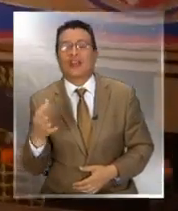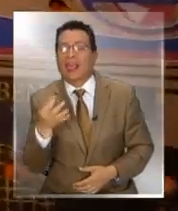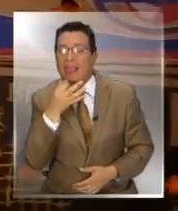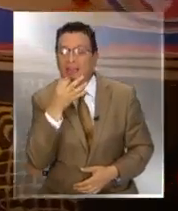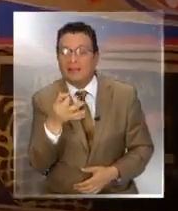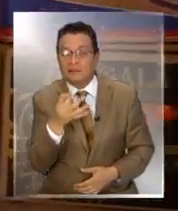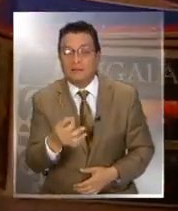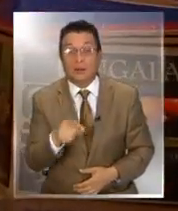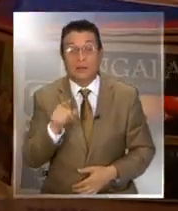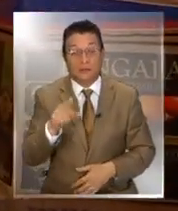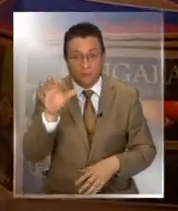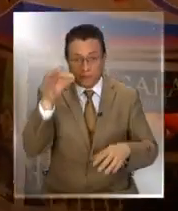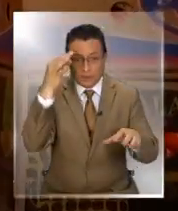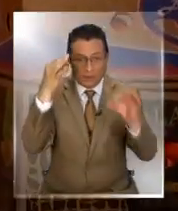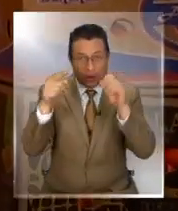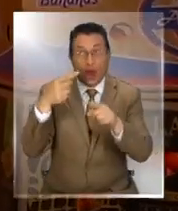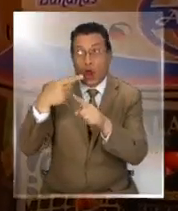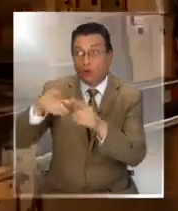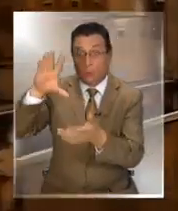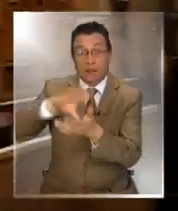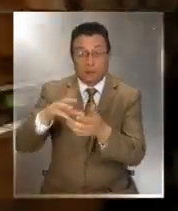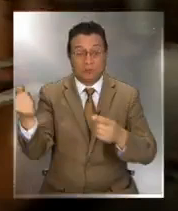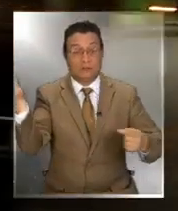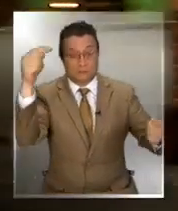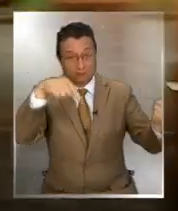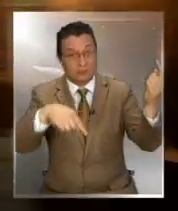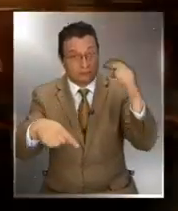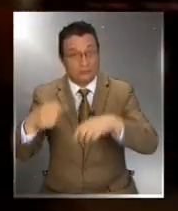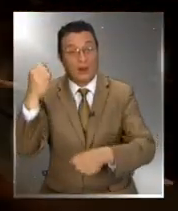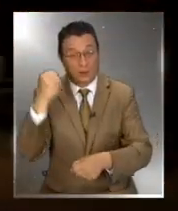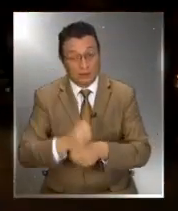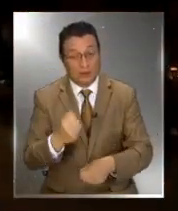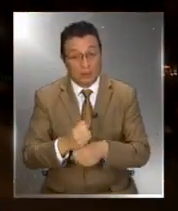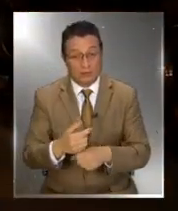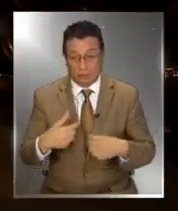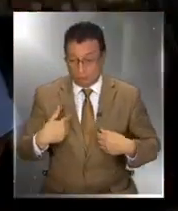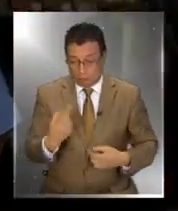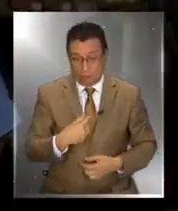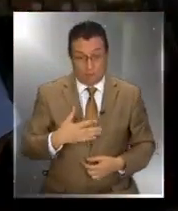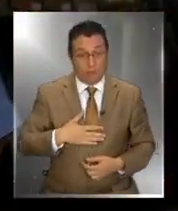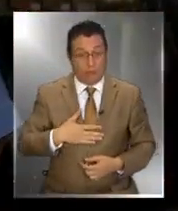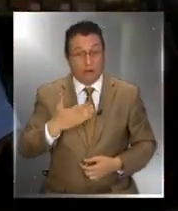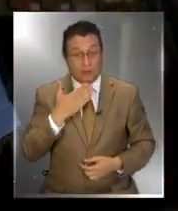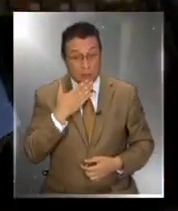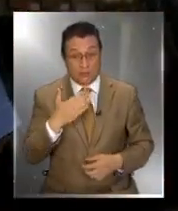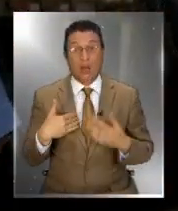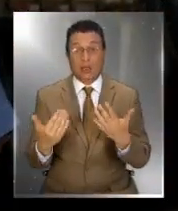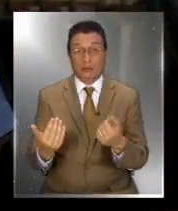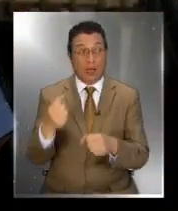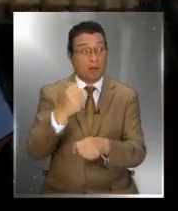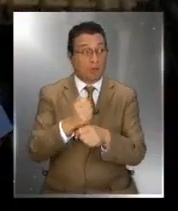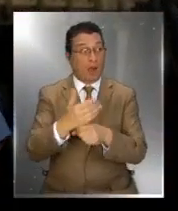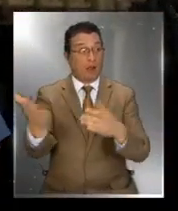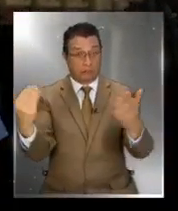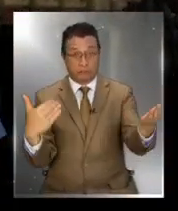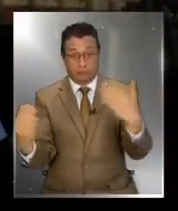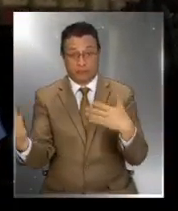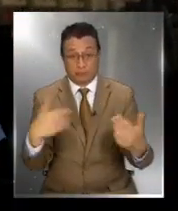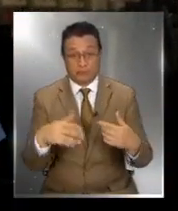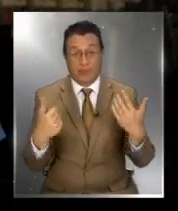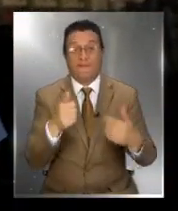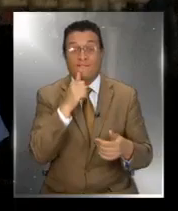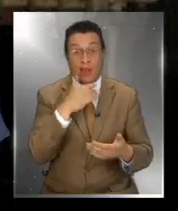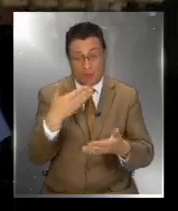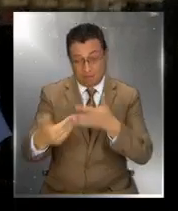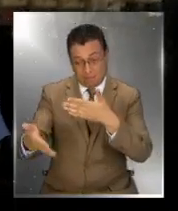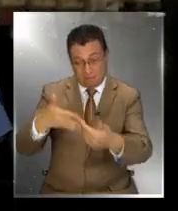Vallidores. Tú te das cuenta que llega harto extranjero a trabajar y nosotros también, pues, y nosotros necesitamos gente para trabajar. Si en este país lo que falta es la mano ahora,